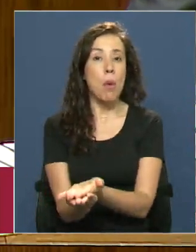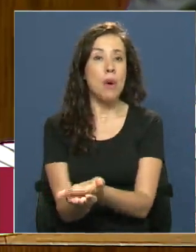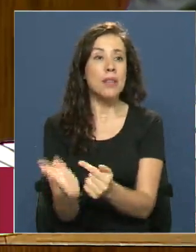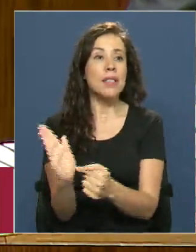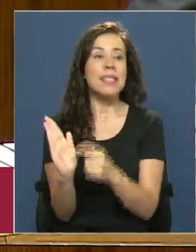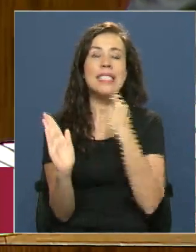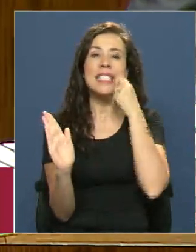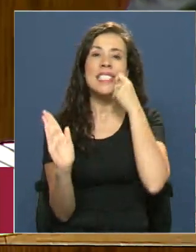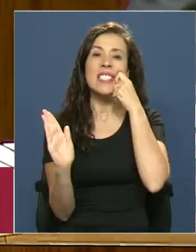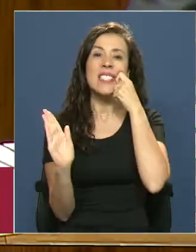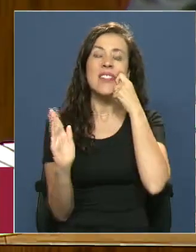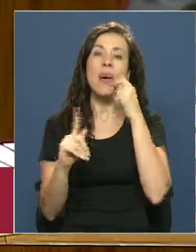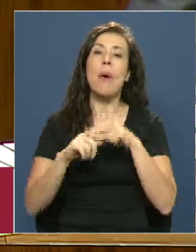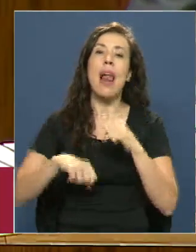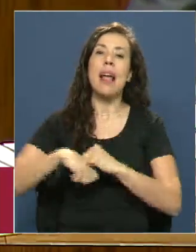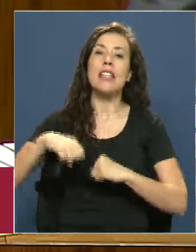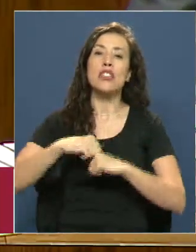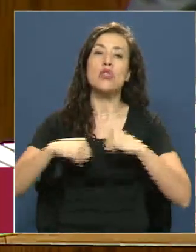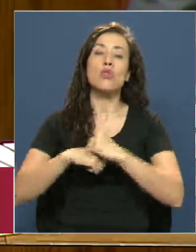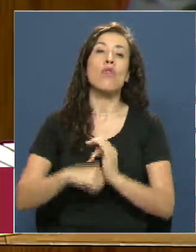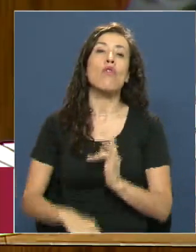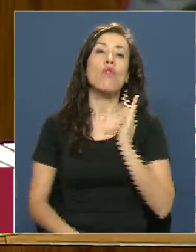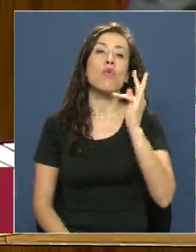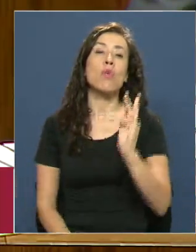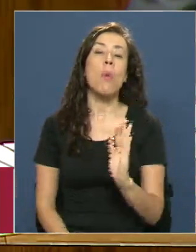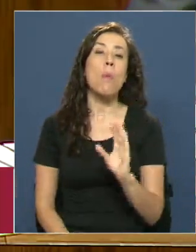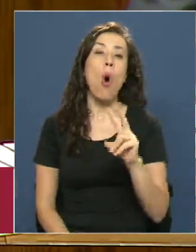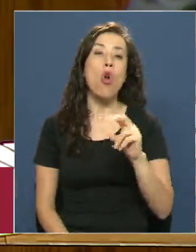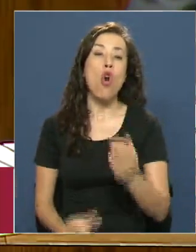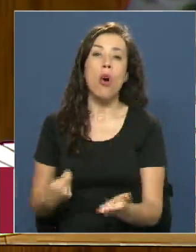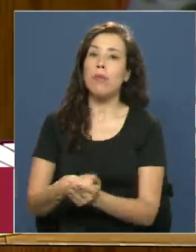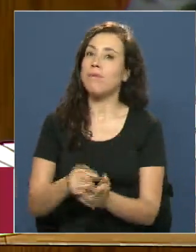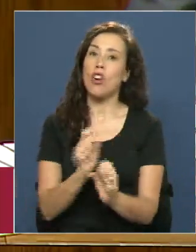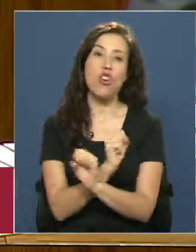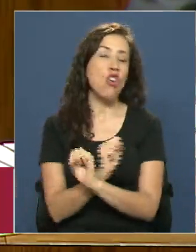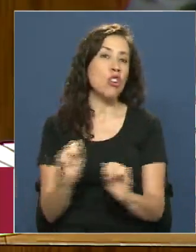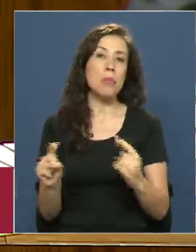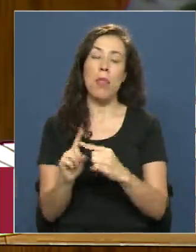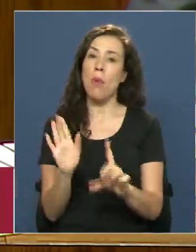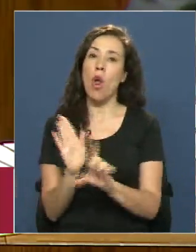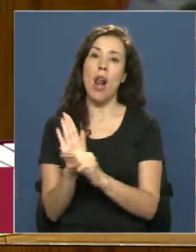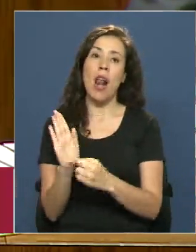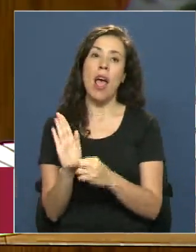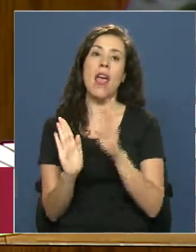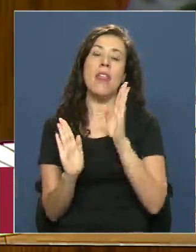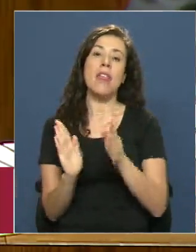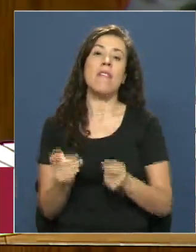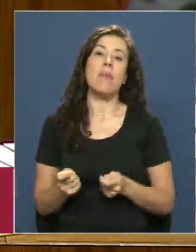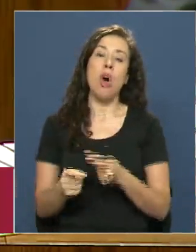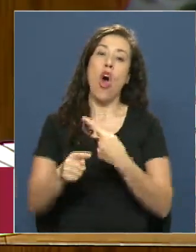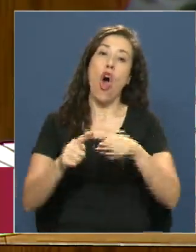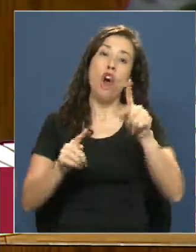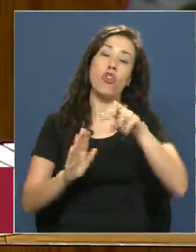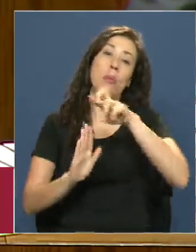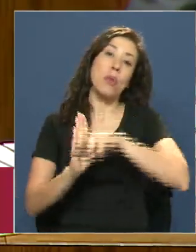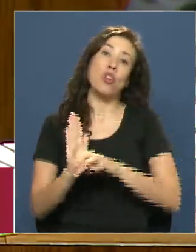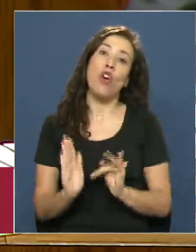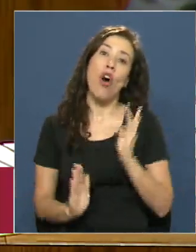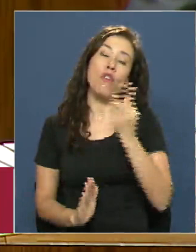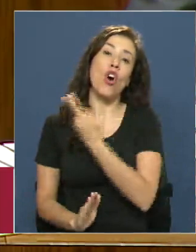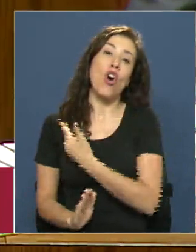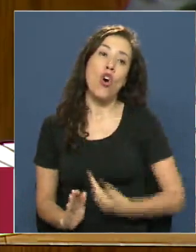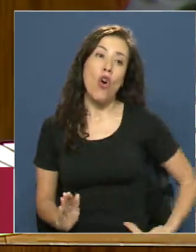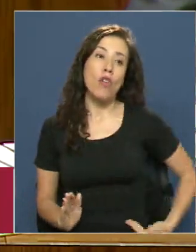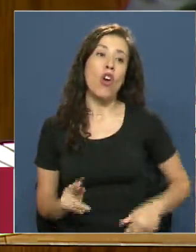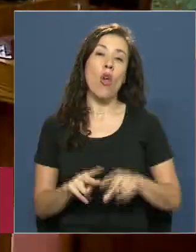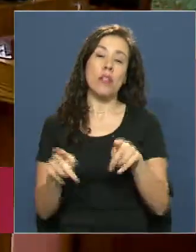que esto significaría una estructura para futuros bonos, eso no es factible desde el punto de vista legal y habrá que presentar otro proyecto en su oportunidad si es que el Ejecutivo así lo